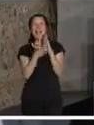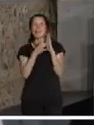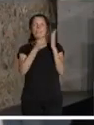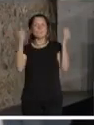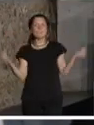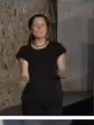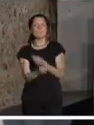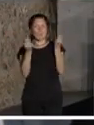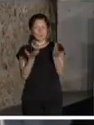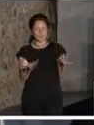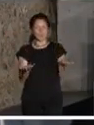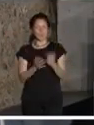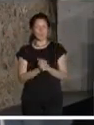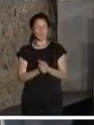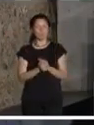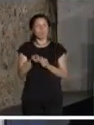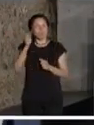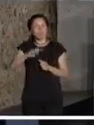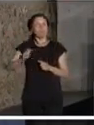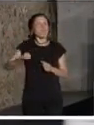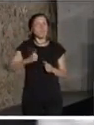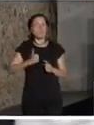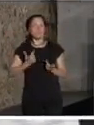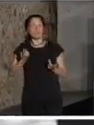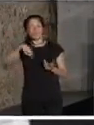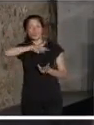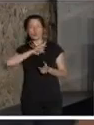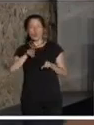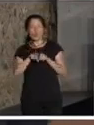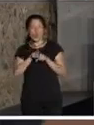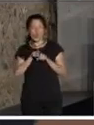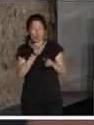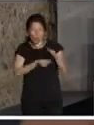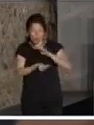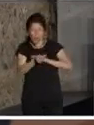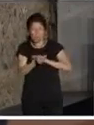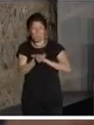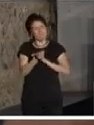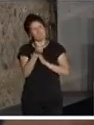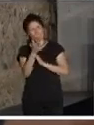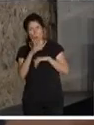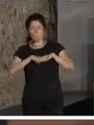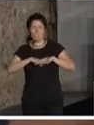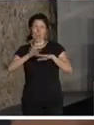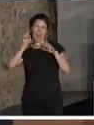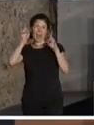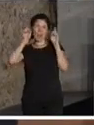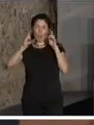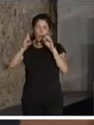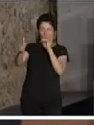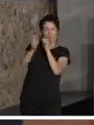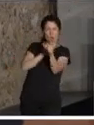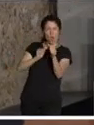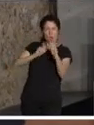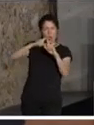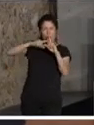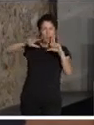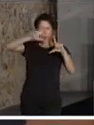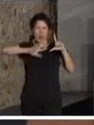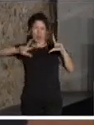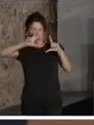de nuestra educación y con ello aprovechemos que tenemos baja natalidad para tener una educación de referencia a nivel